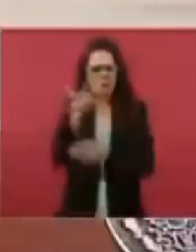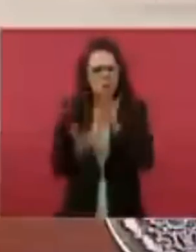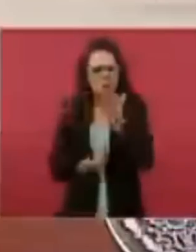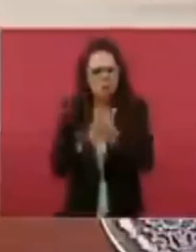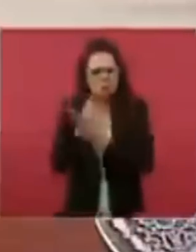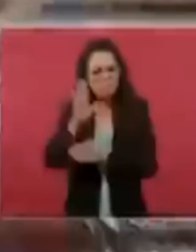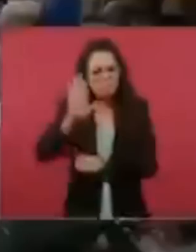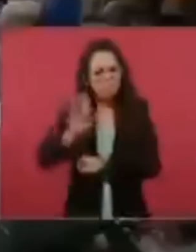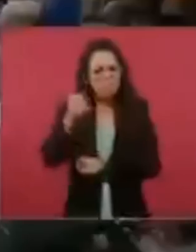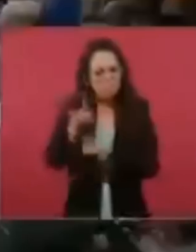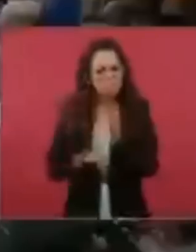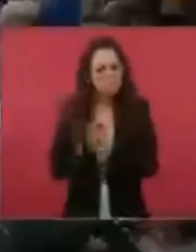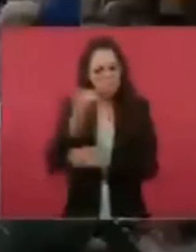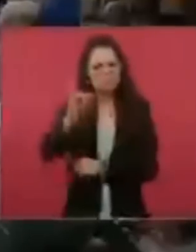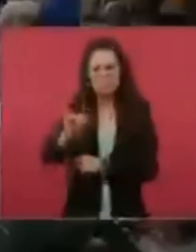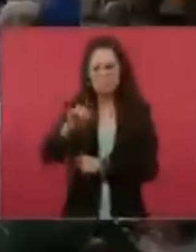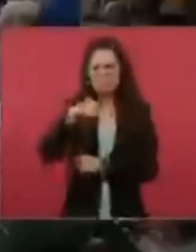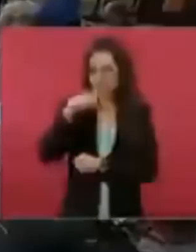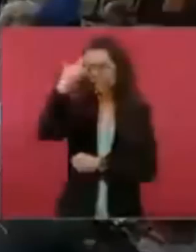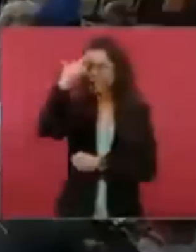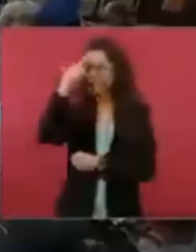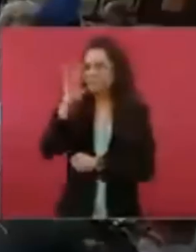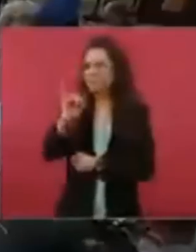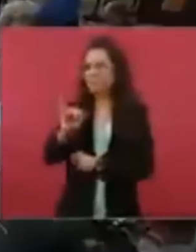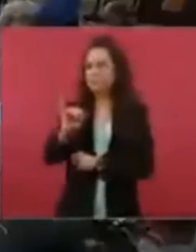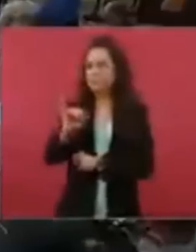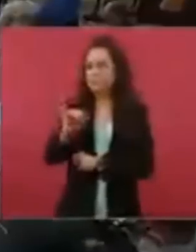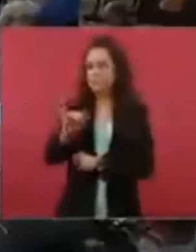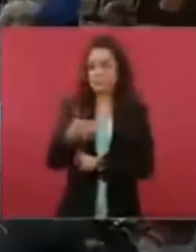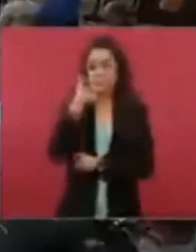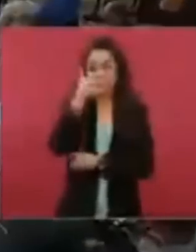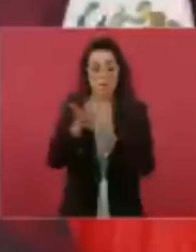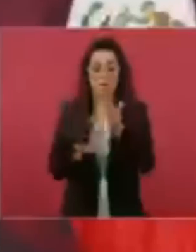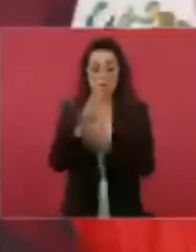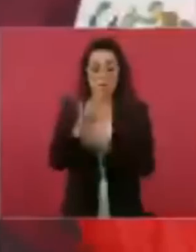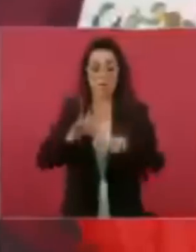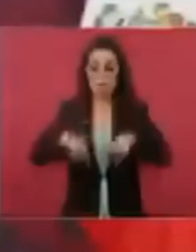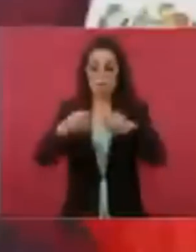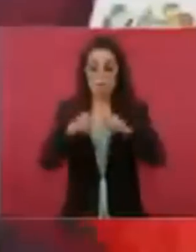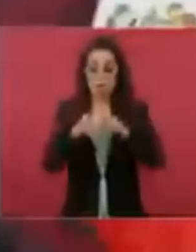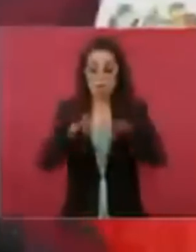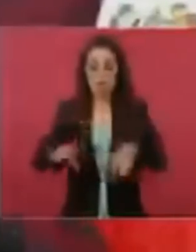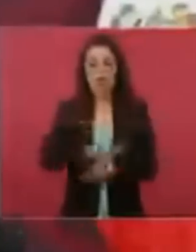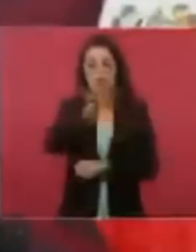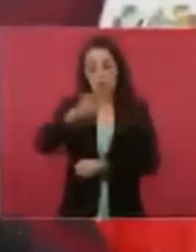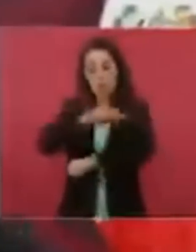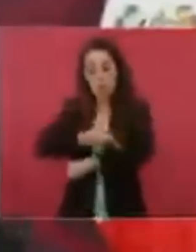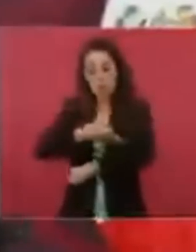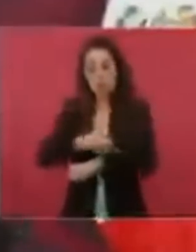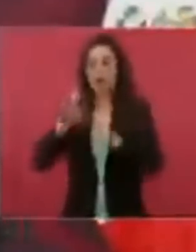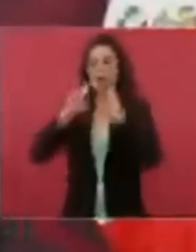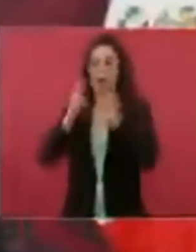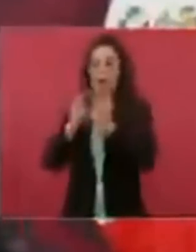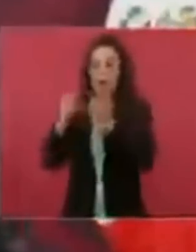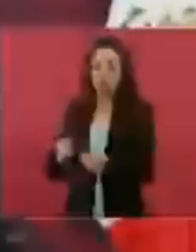sí, porque era al revés, era a las 6 informábamos y luego tenía yo la reunión de gabinete de seguridad, ahora